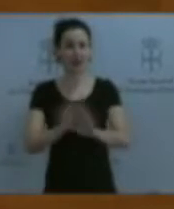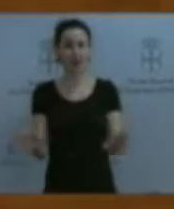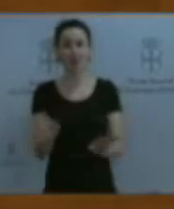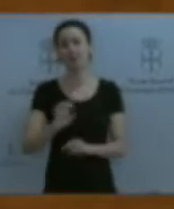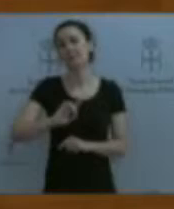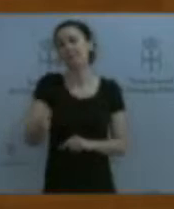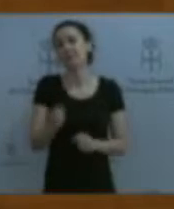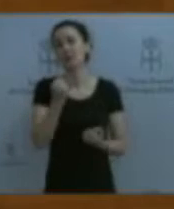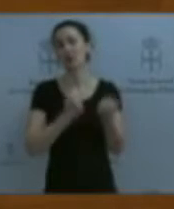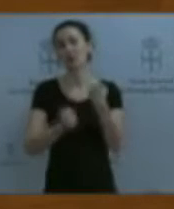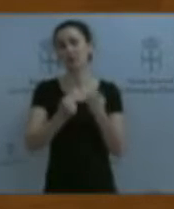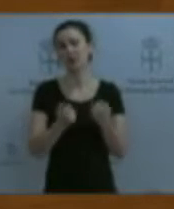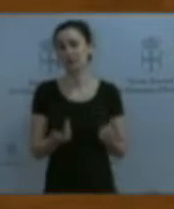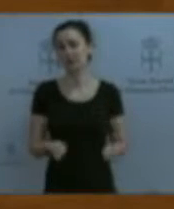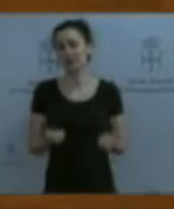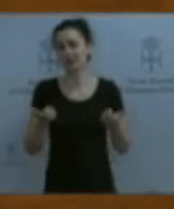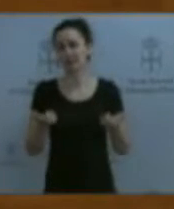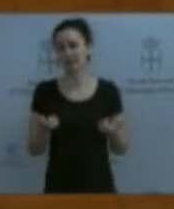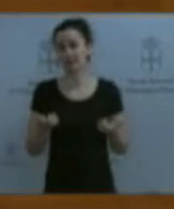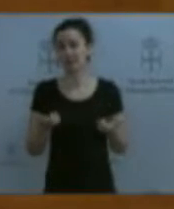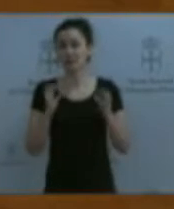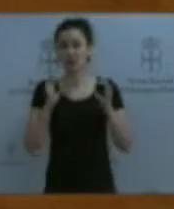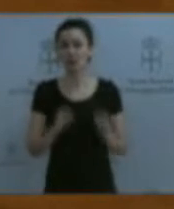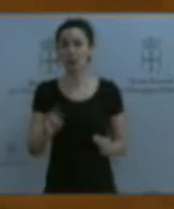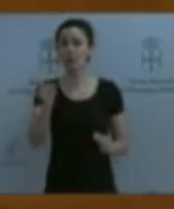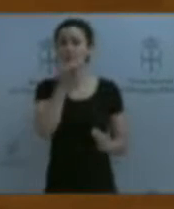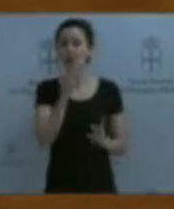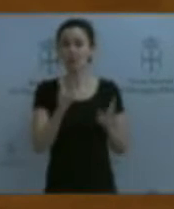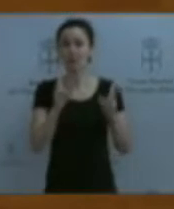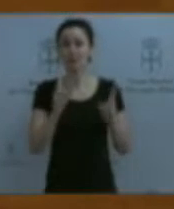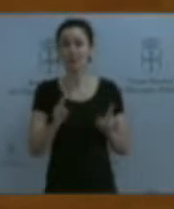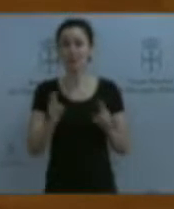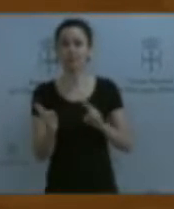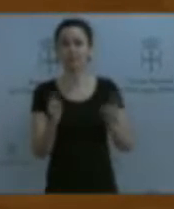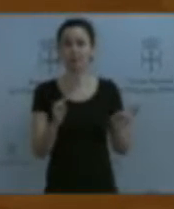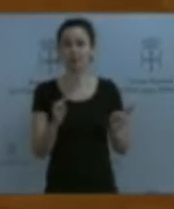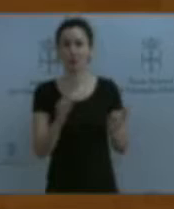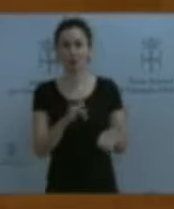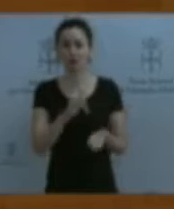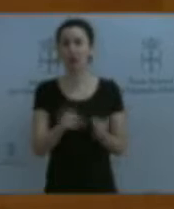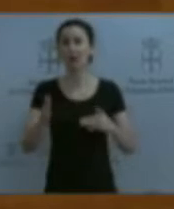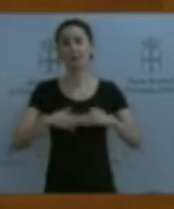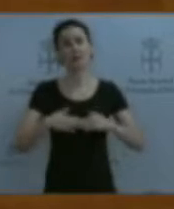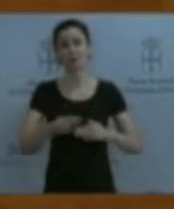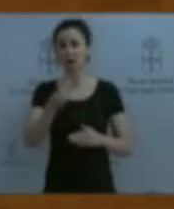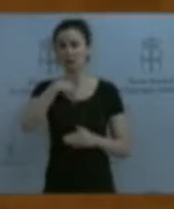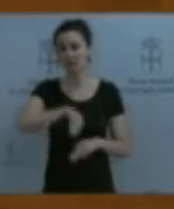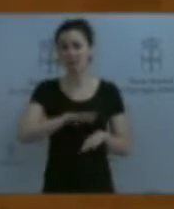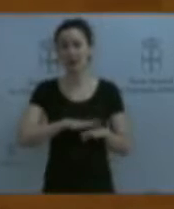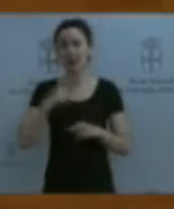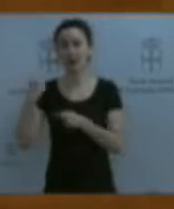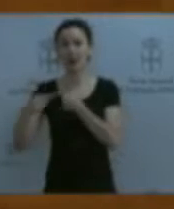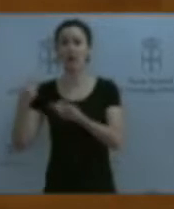términos económicos. Corregir el error de salto y actualizar el mínimo exento en el impuesto de sucesiones